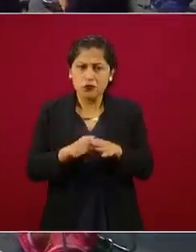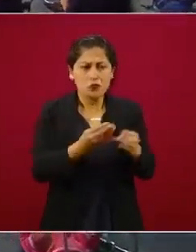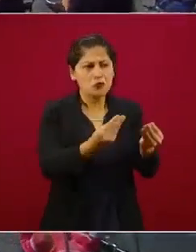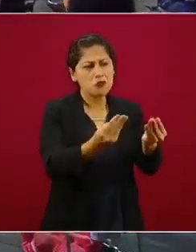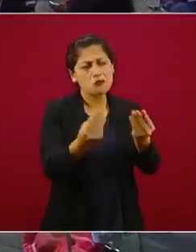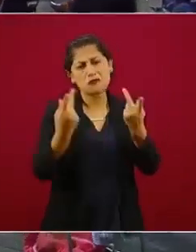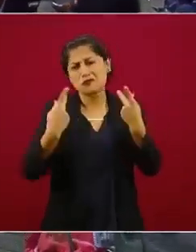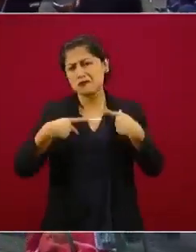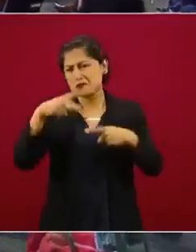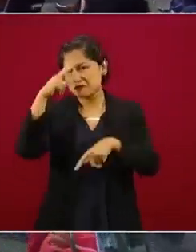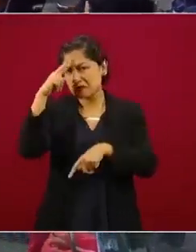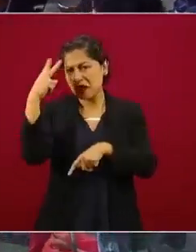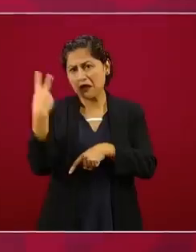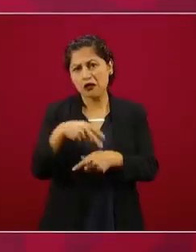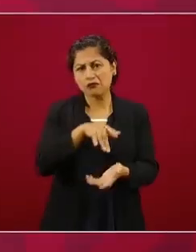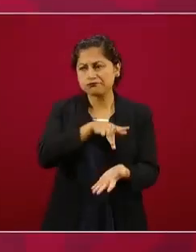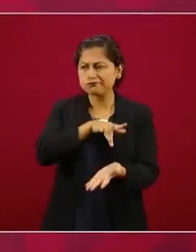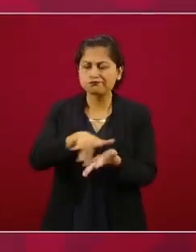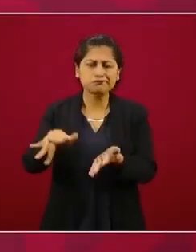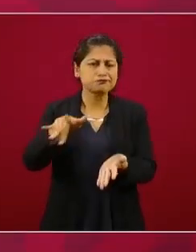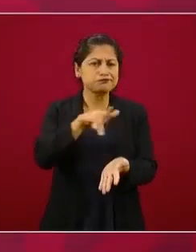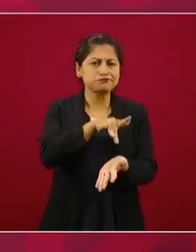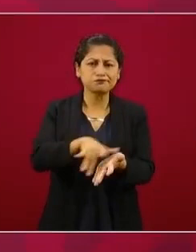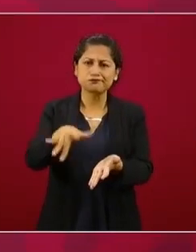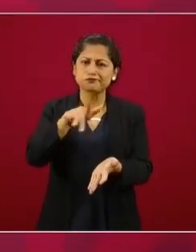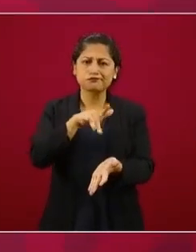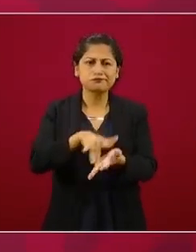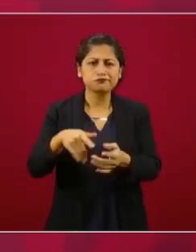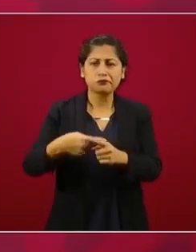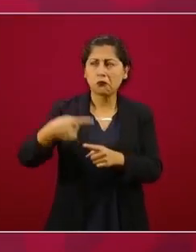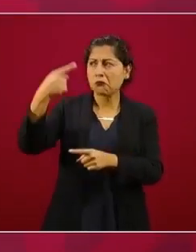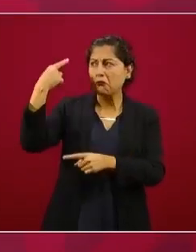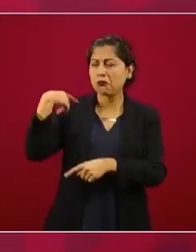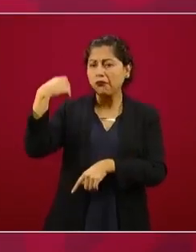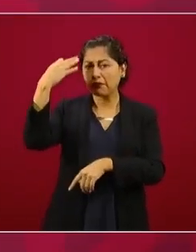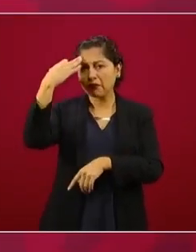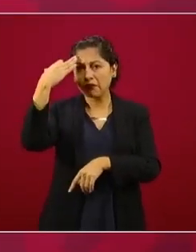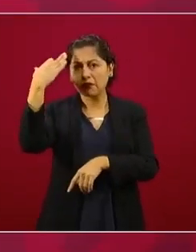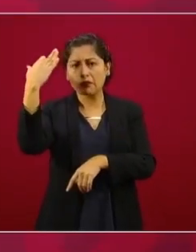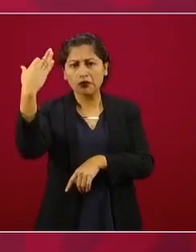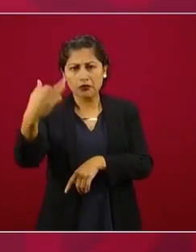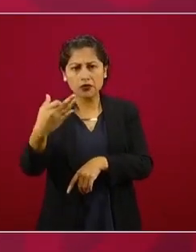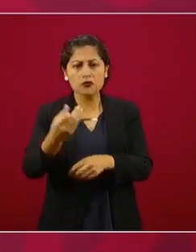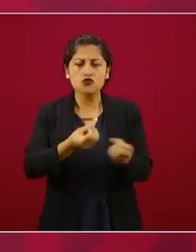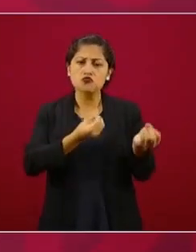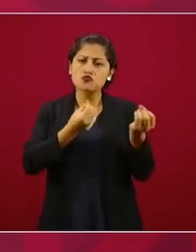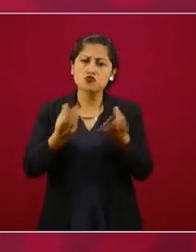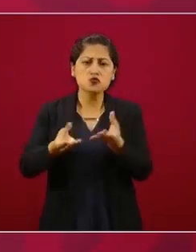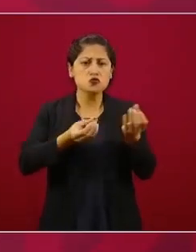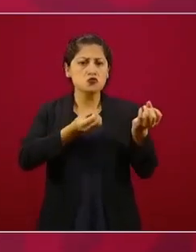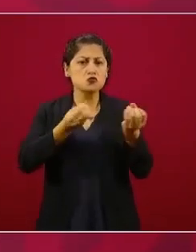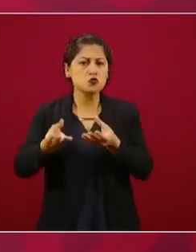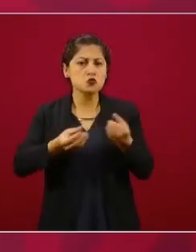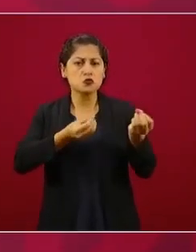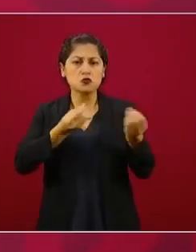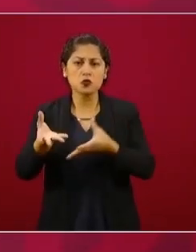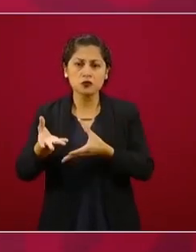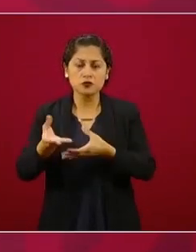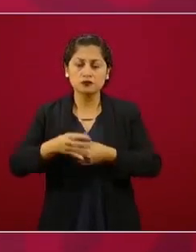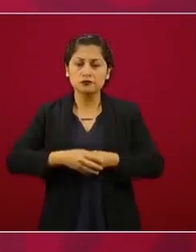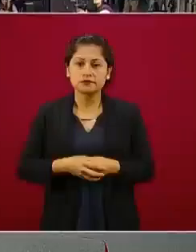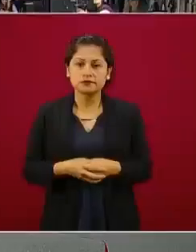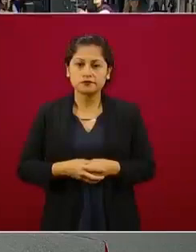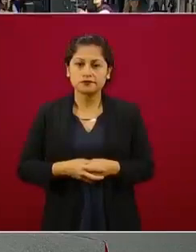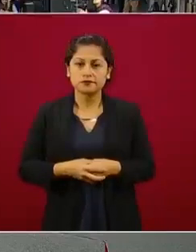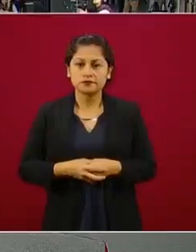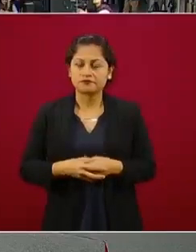de mexicanos que han participado a lo largo del tiempo y que incluso han aportado